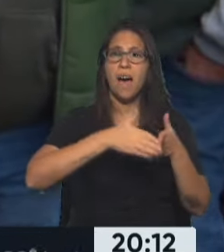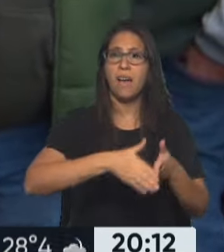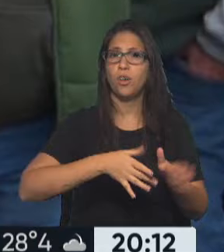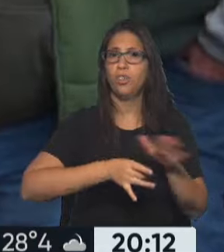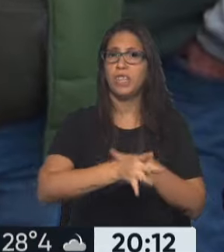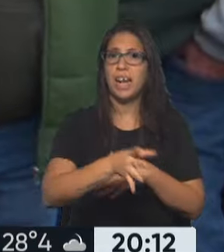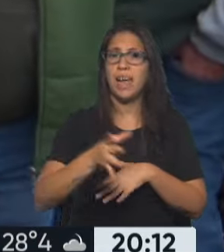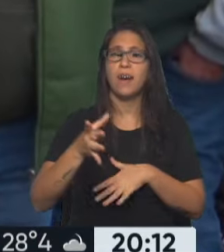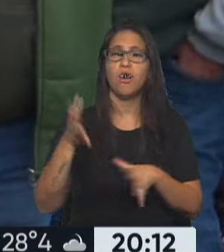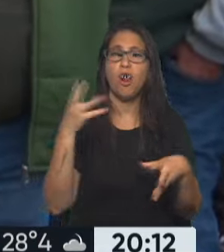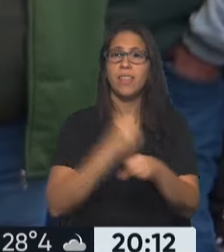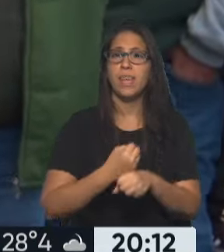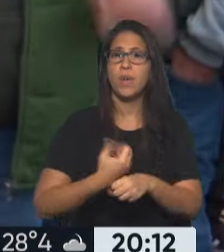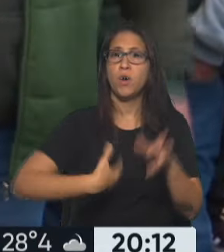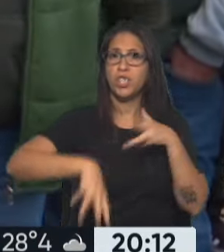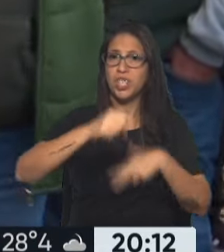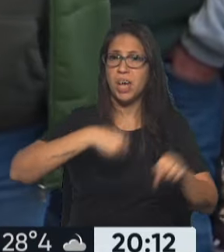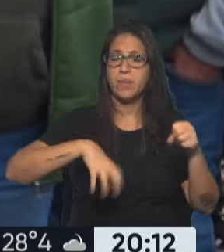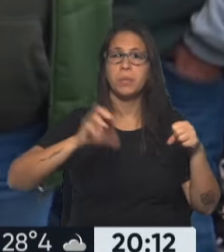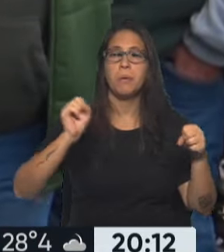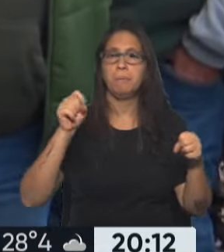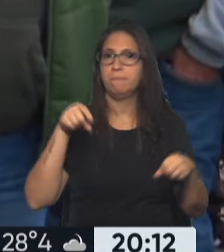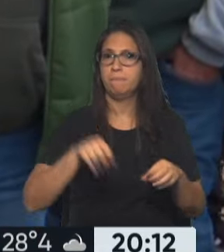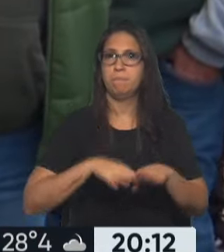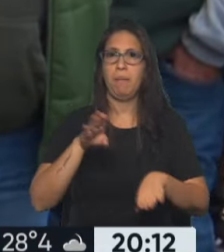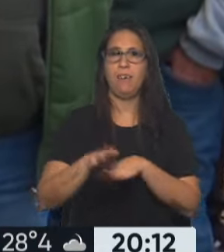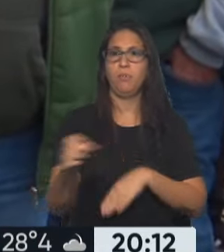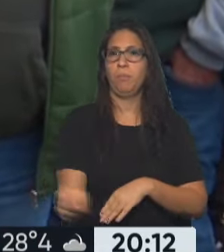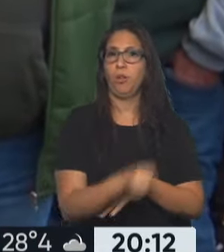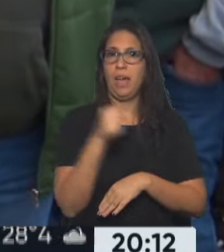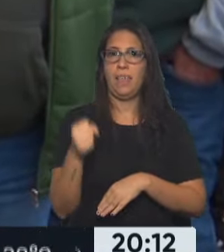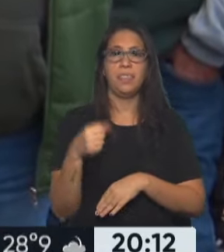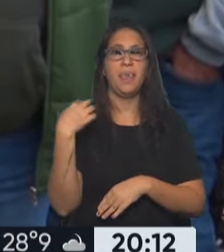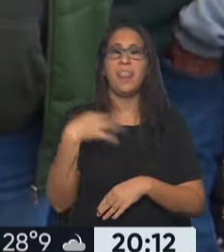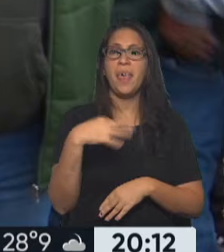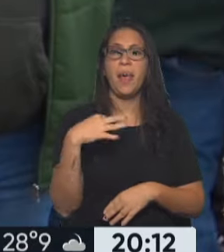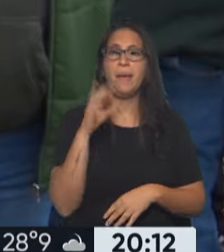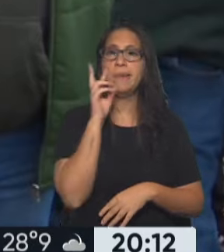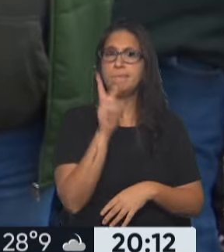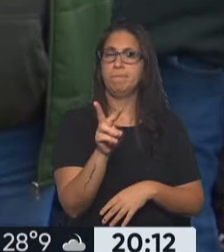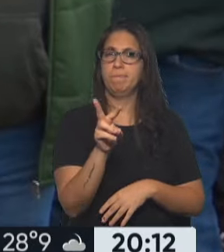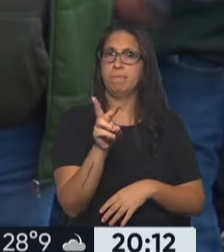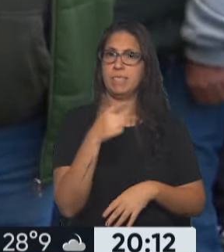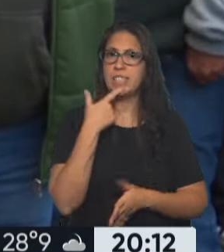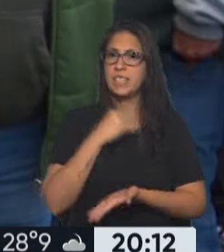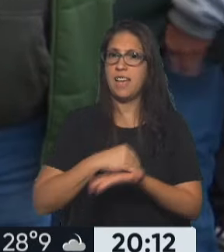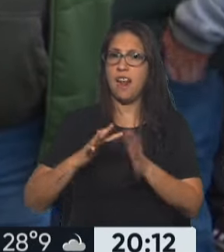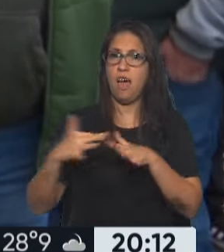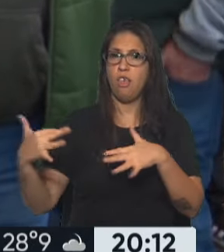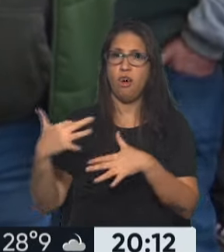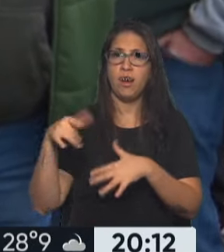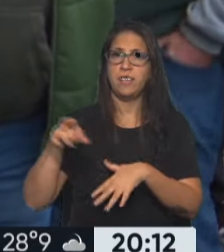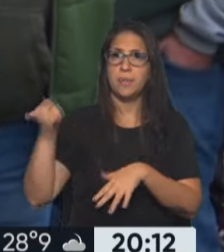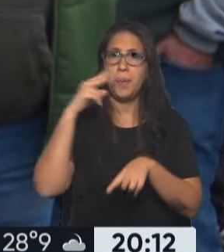trenes, los colectivos. Creo que este es un paso muy importante que le tiene que servir y llegarle a los senadores que tienen la